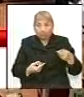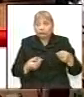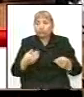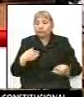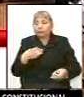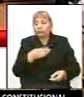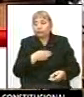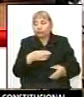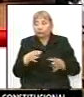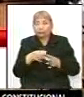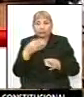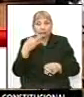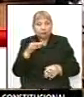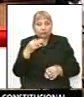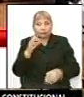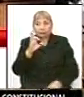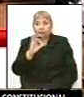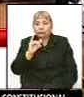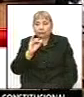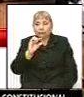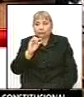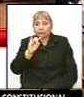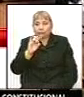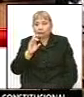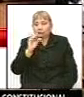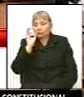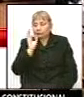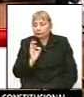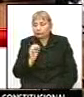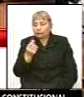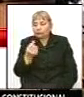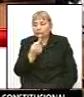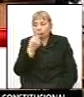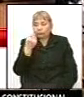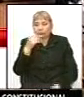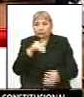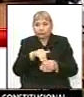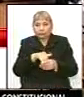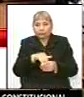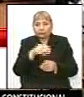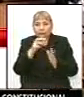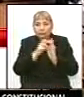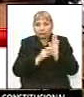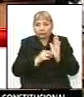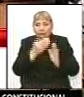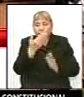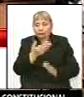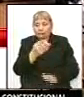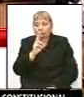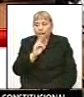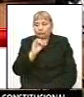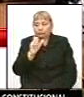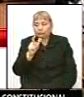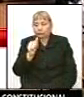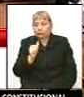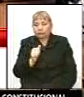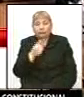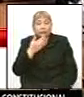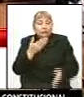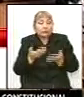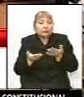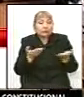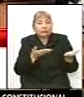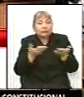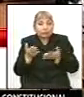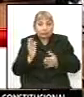comisión que el congresista Figueroa sola y exclusivamente ha venido a votar el proyecto del congresista Vilela, que por